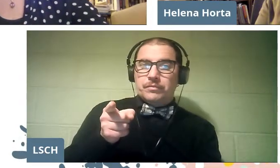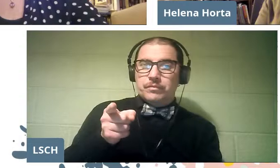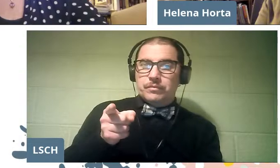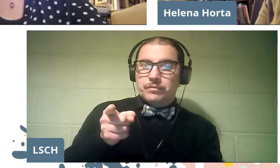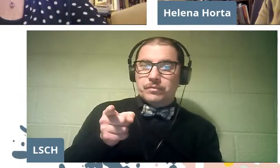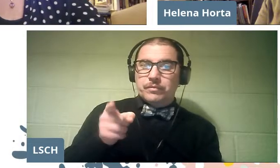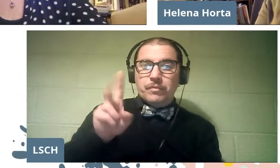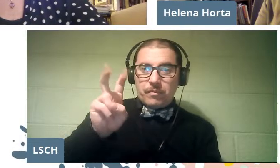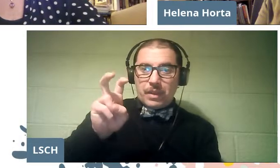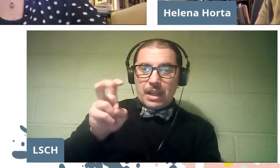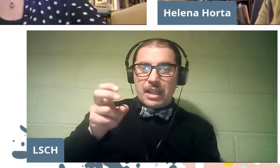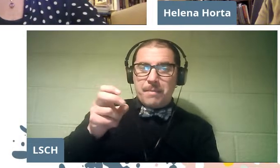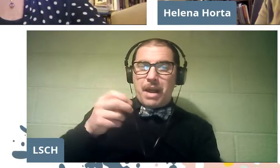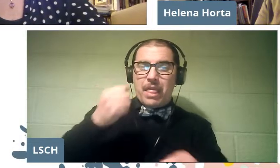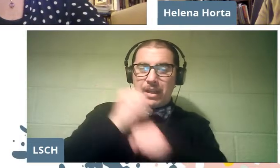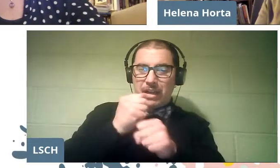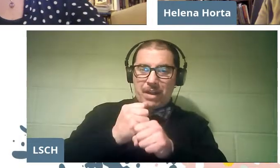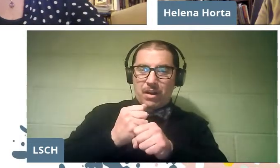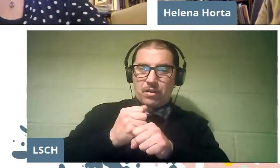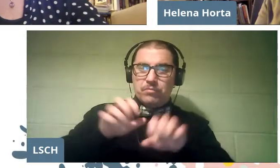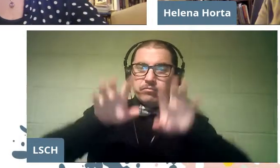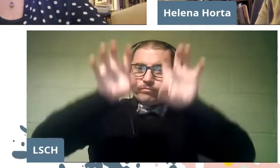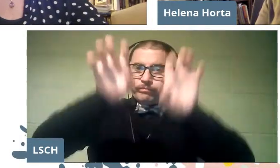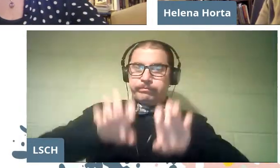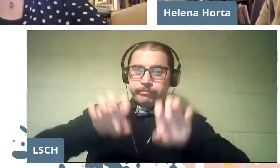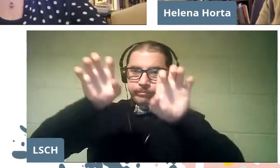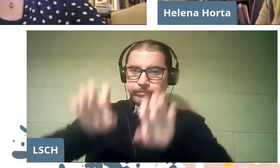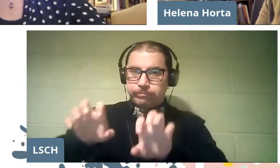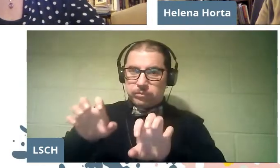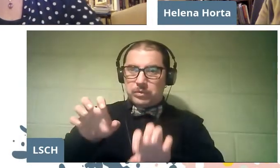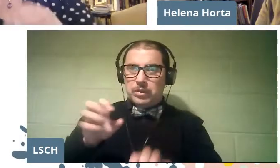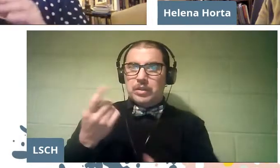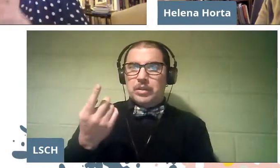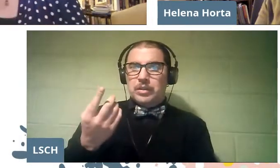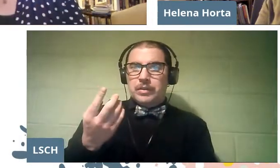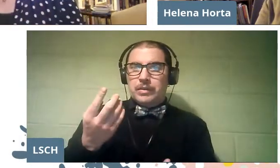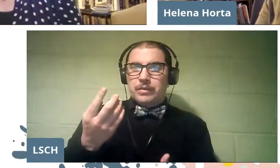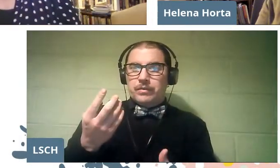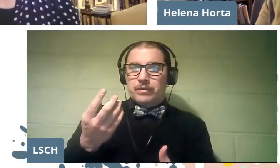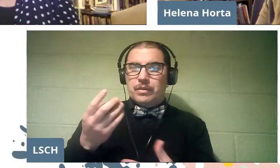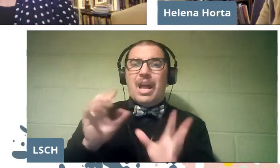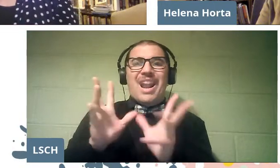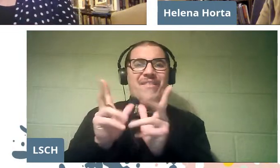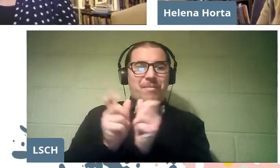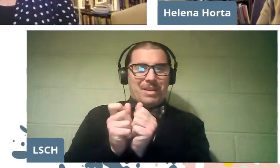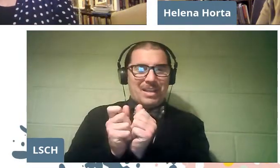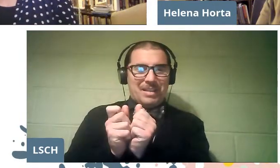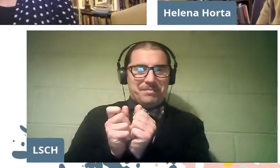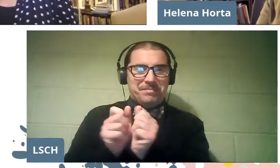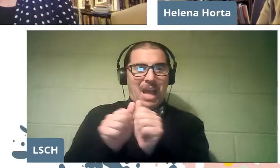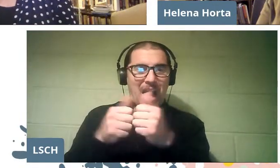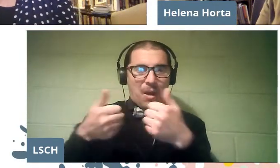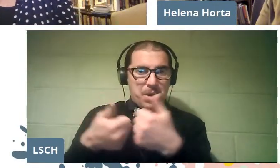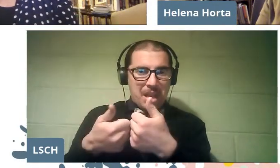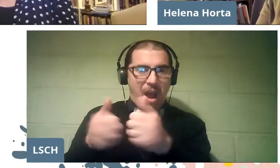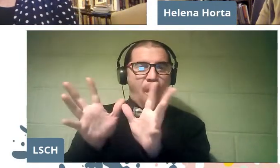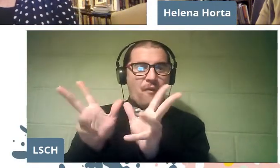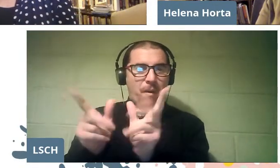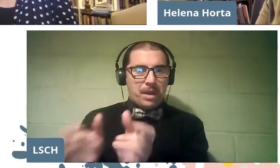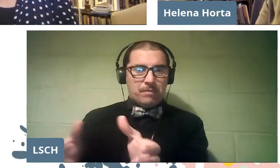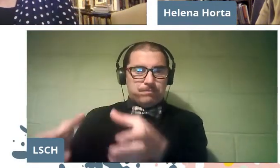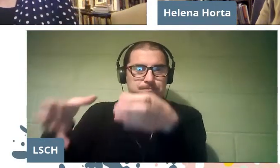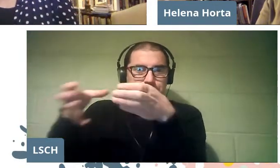la actividad textil corresponde a la unidad familiar. Cada unidad